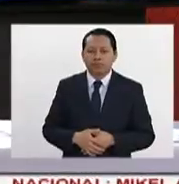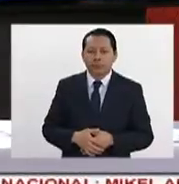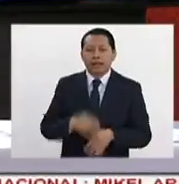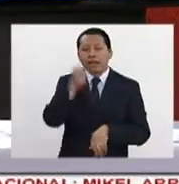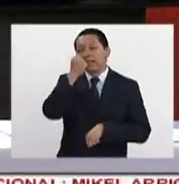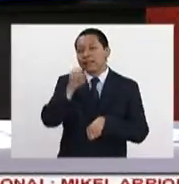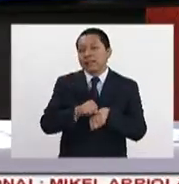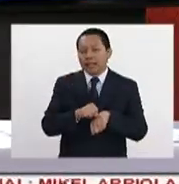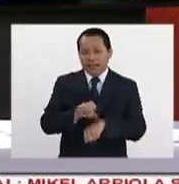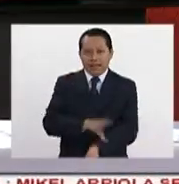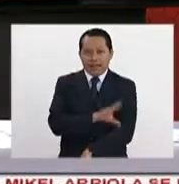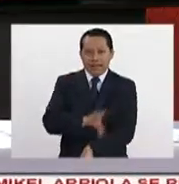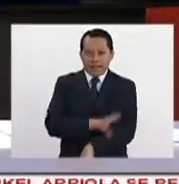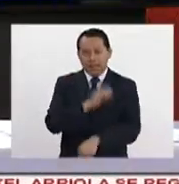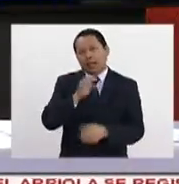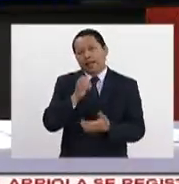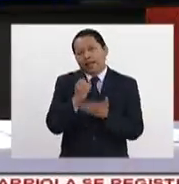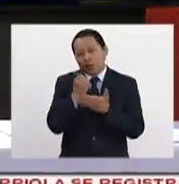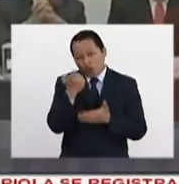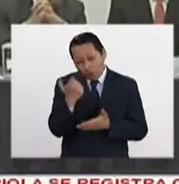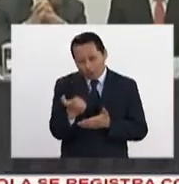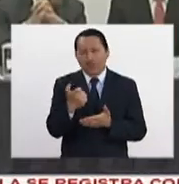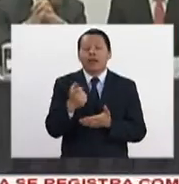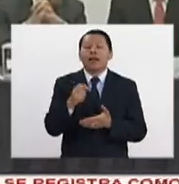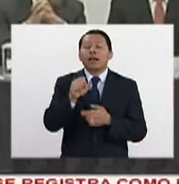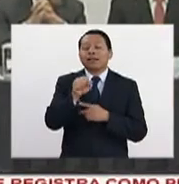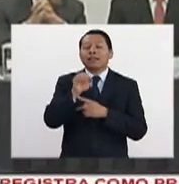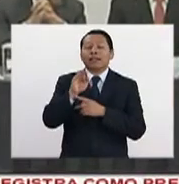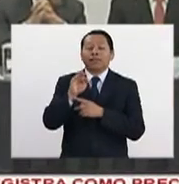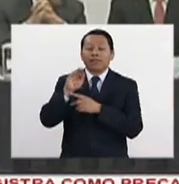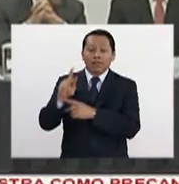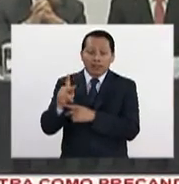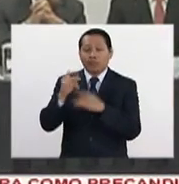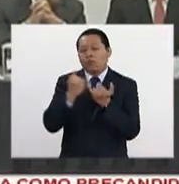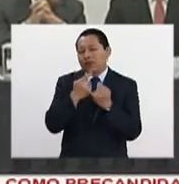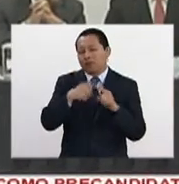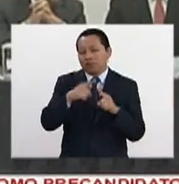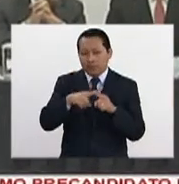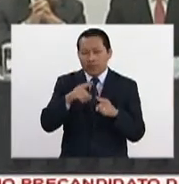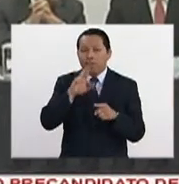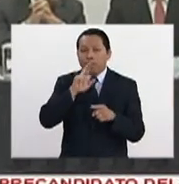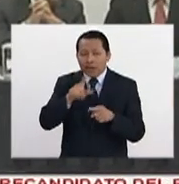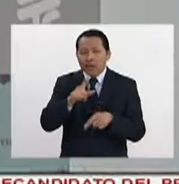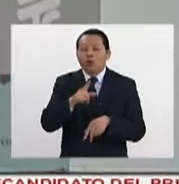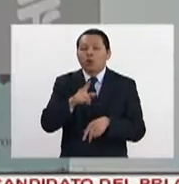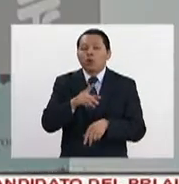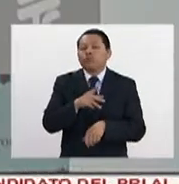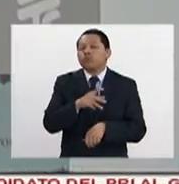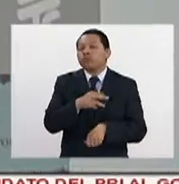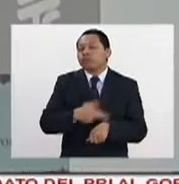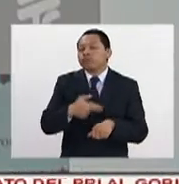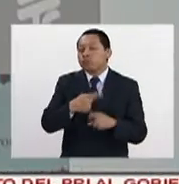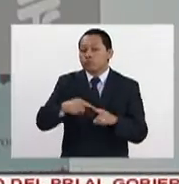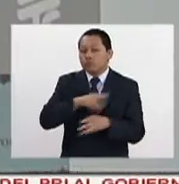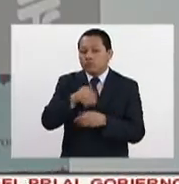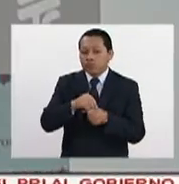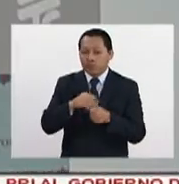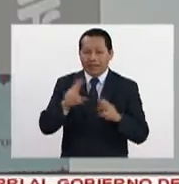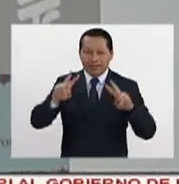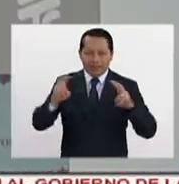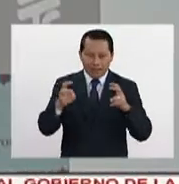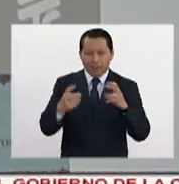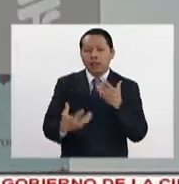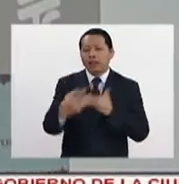Las Secretarías de Energía, de Economía, de la Función Pública y la Comisión Federal de Mejora Regulatoria presentaron el Sistema Integridad